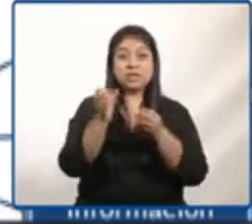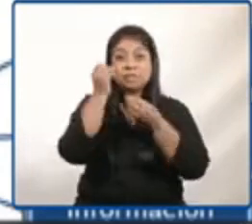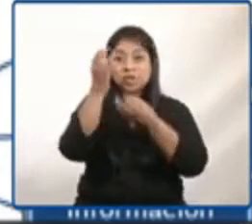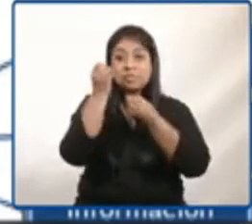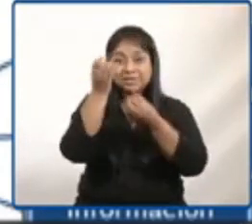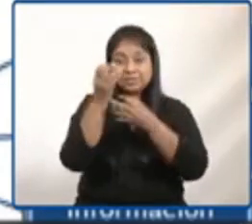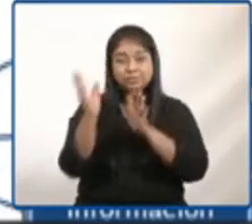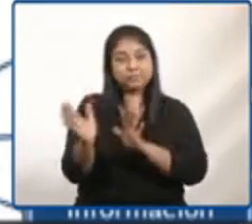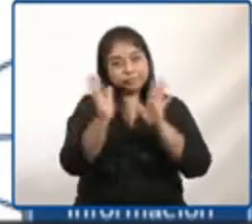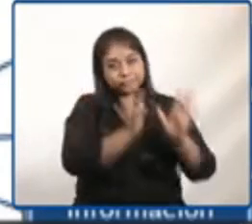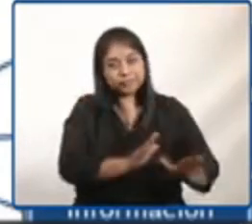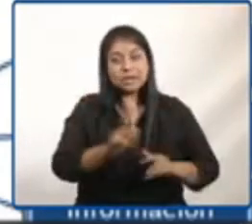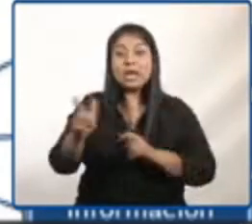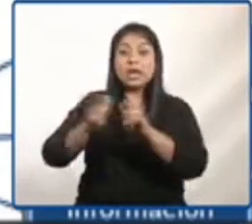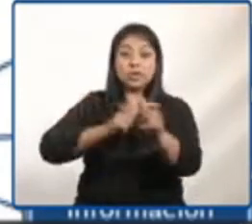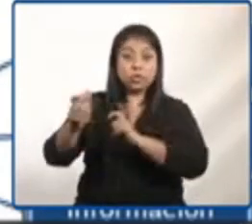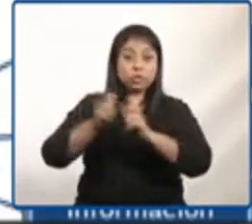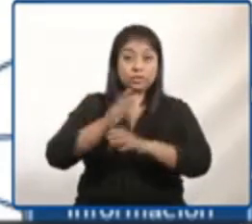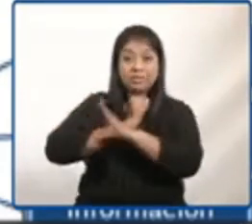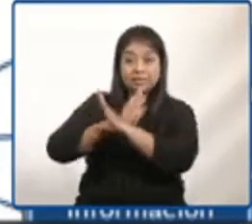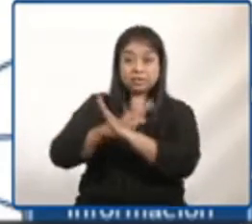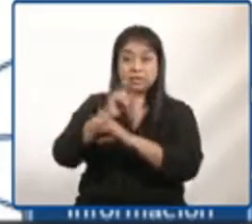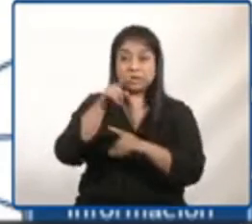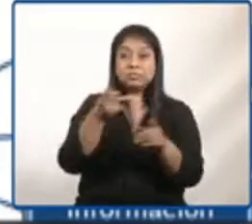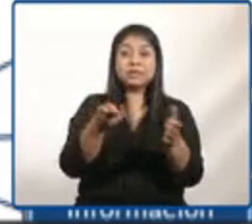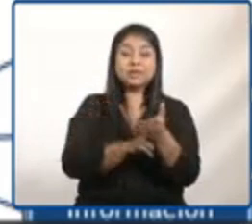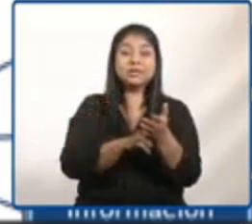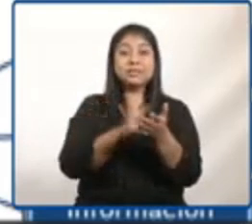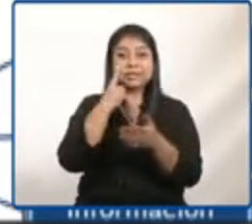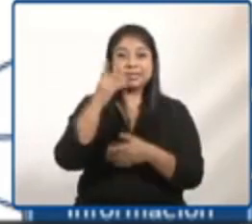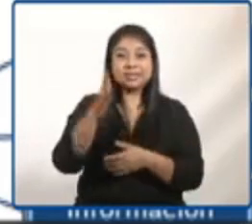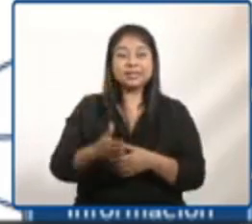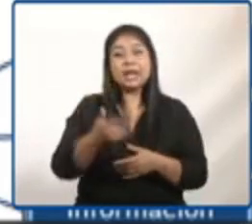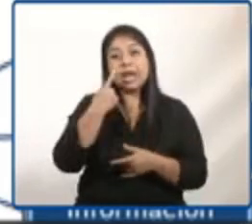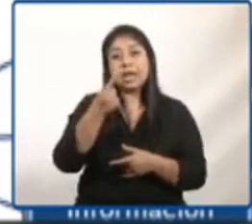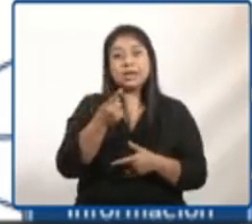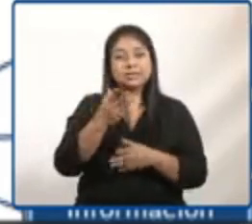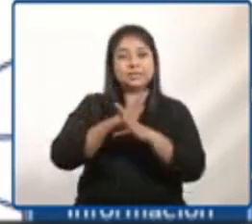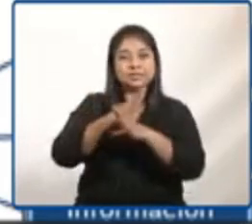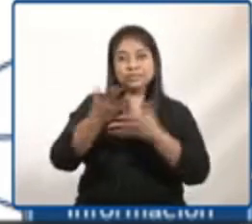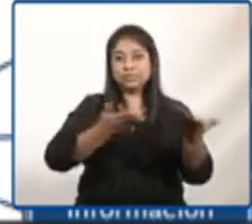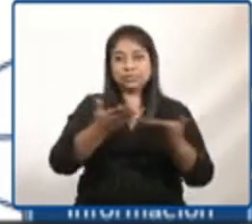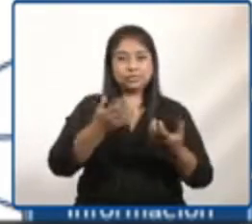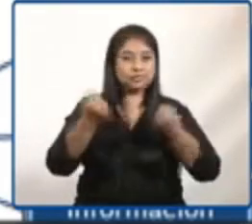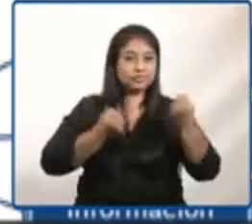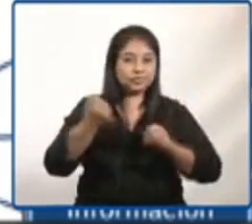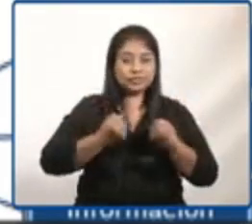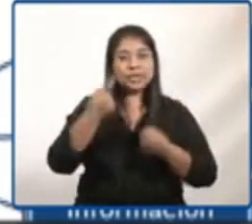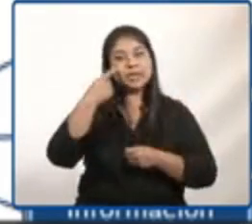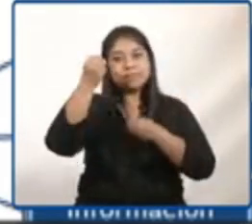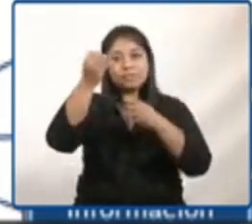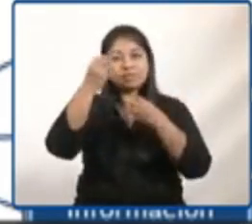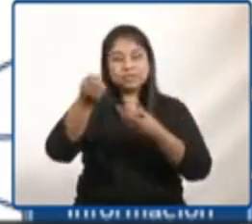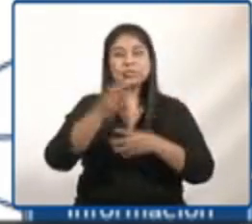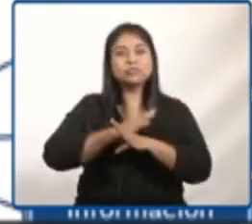que en los puestos de control y prevención, la coordinación con atención vial, seguridad e información. Entonces, lo único que cambia